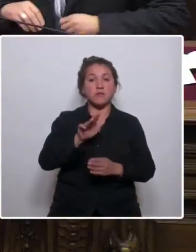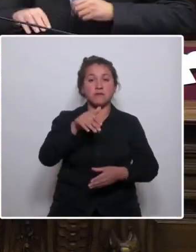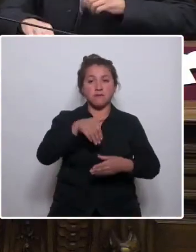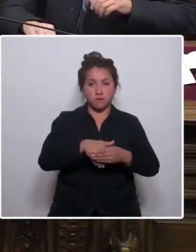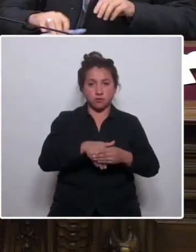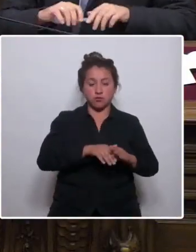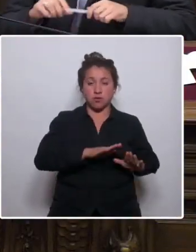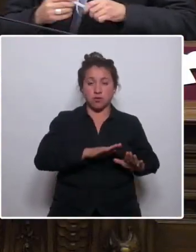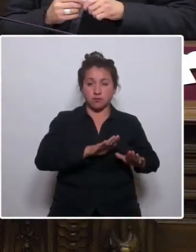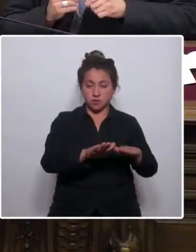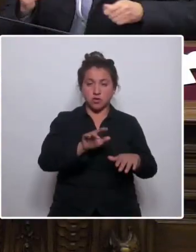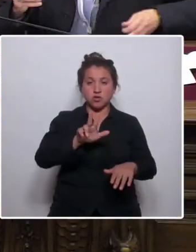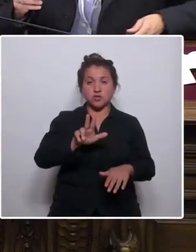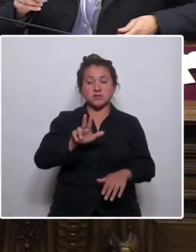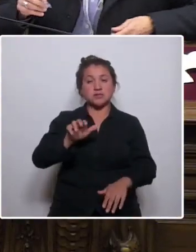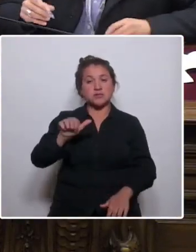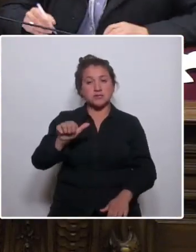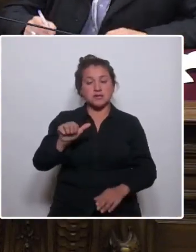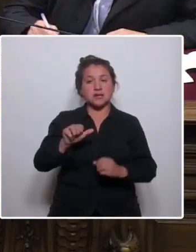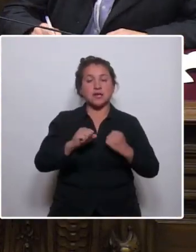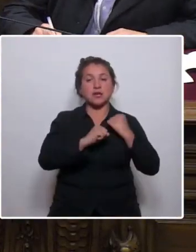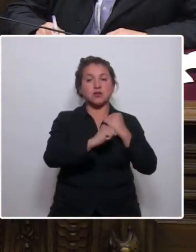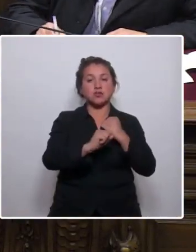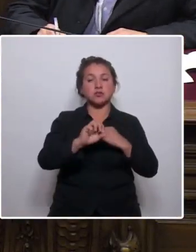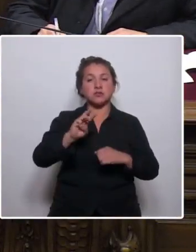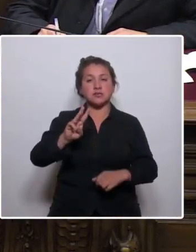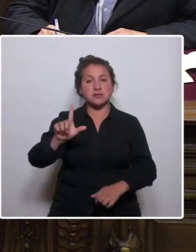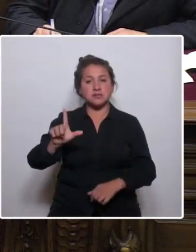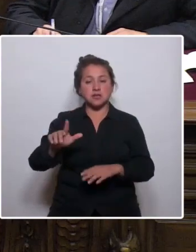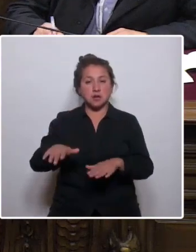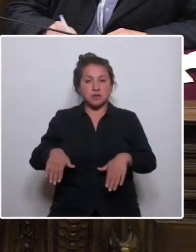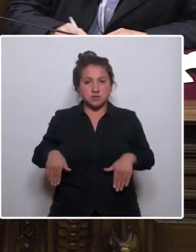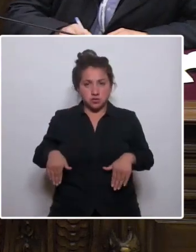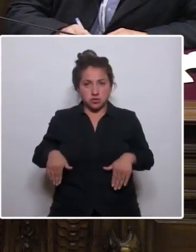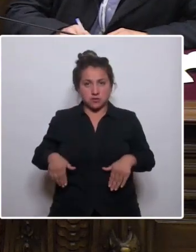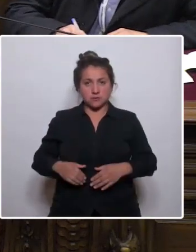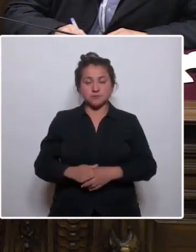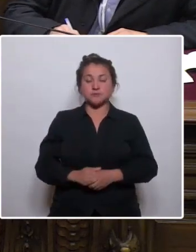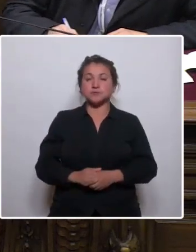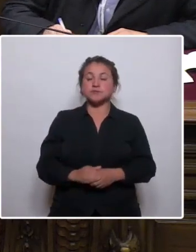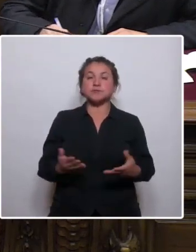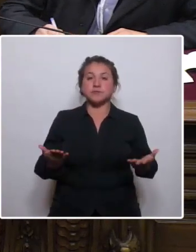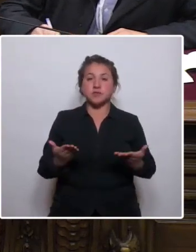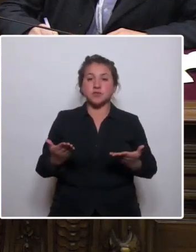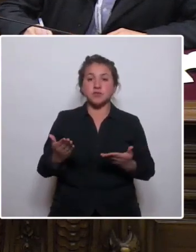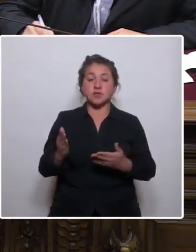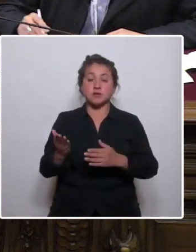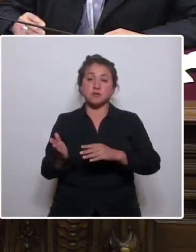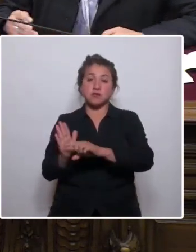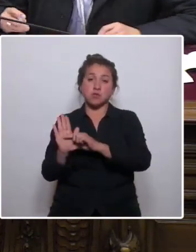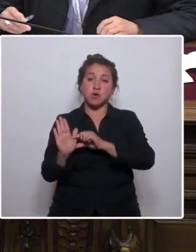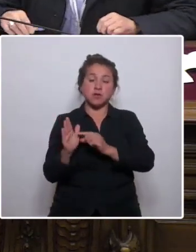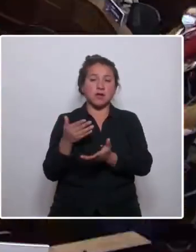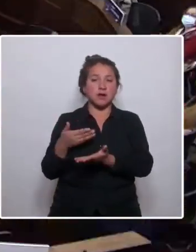favor, 86 en contra y 37 abstenciones. Por lo tanto, está rechazado.